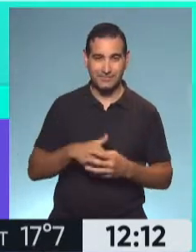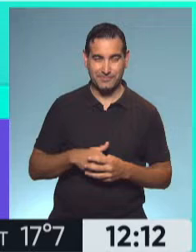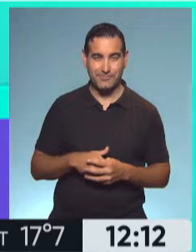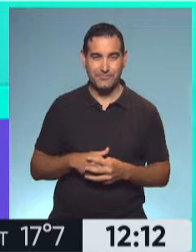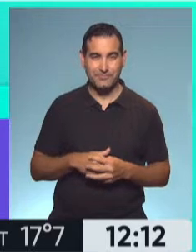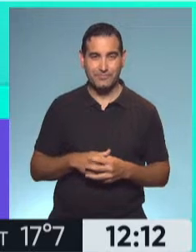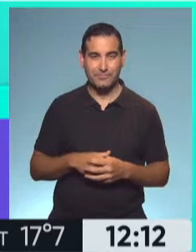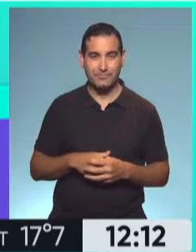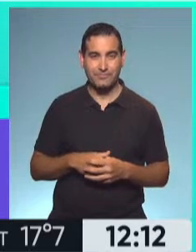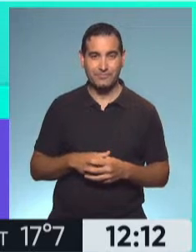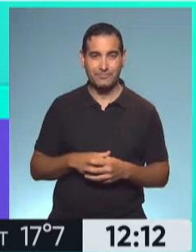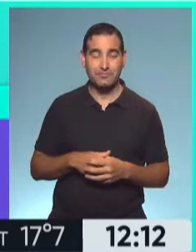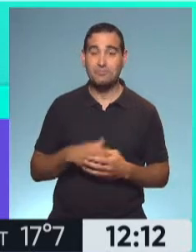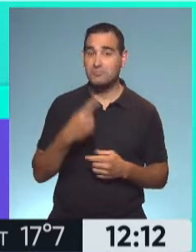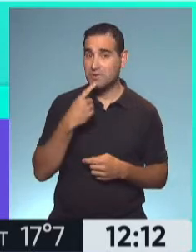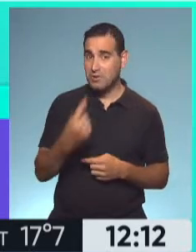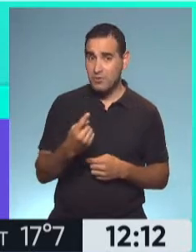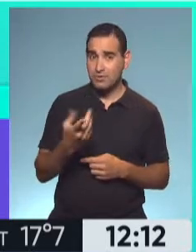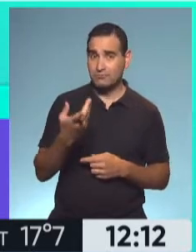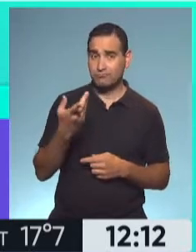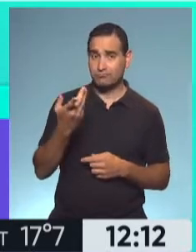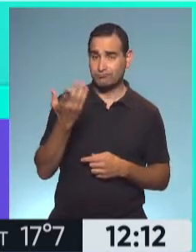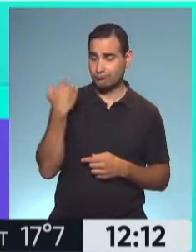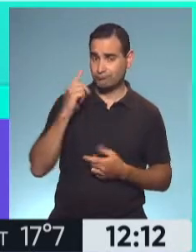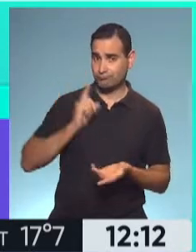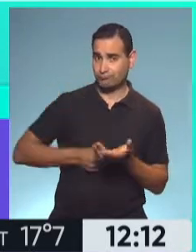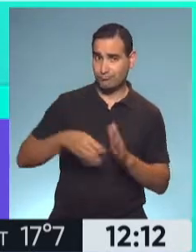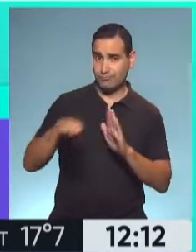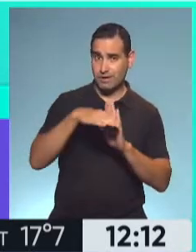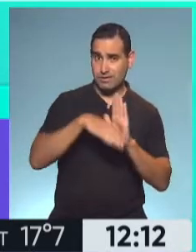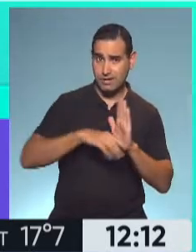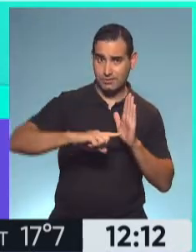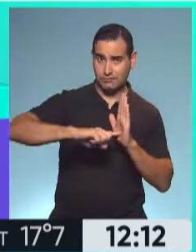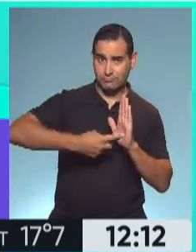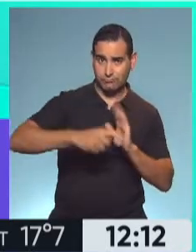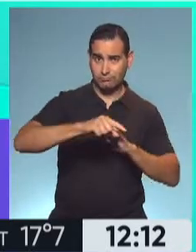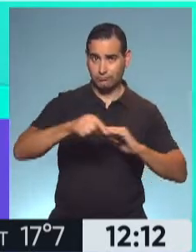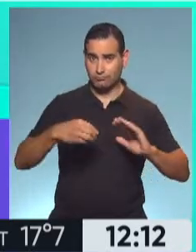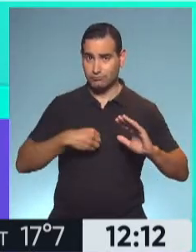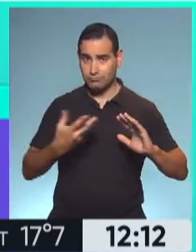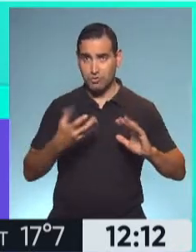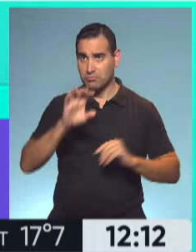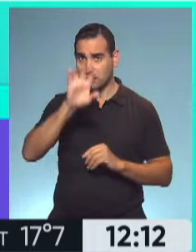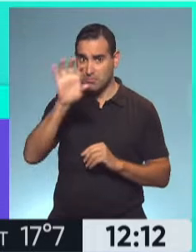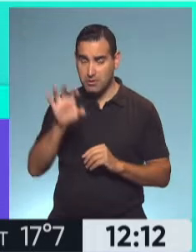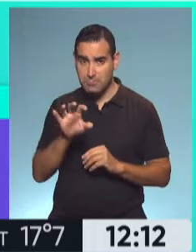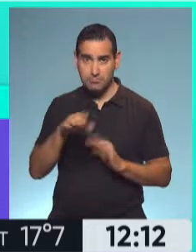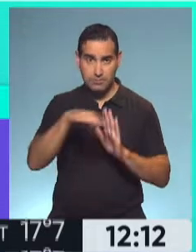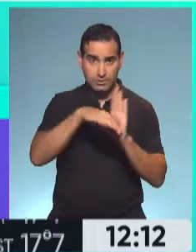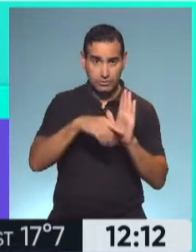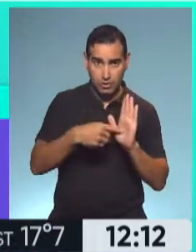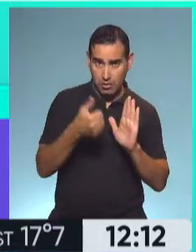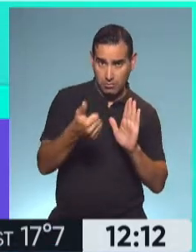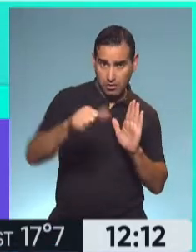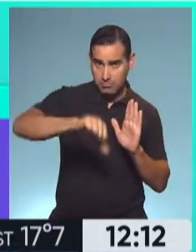principio saber si las últimas restricciones implementadas en el área metropolitana, en otras zonas del país, están generando